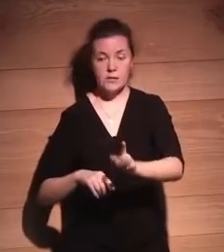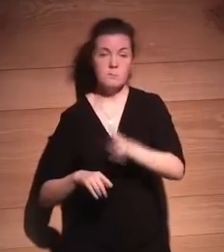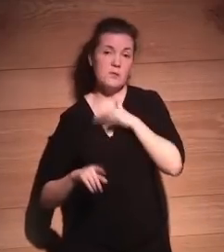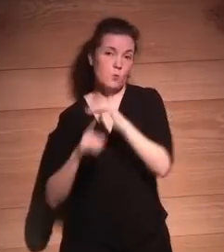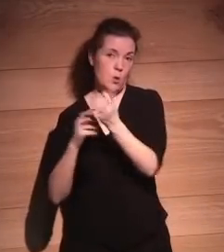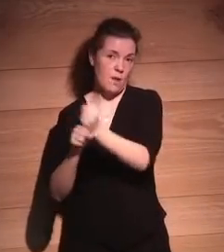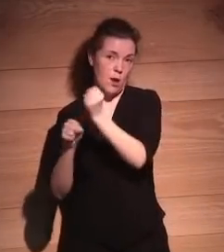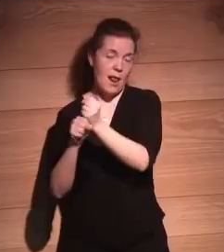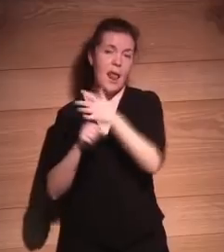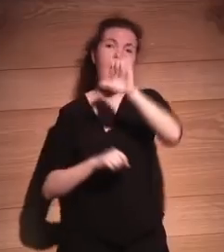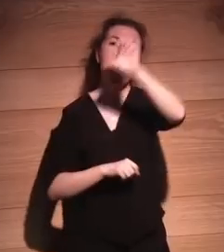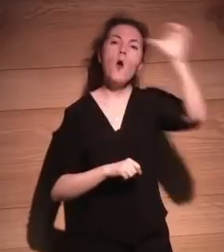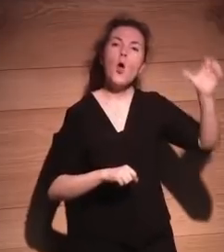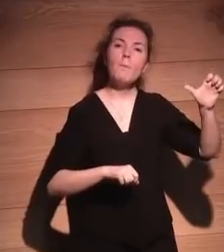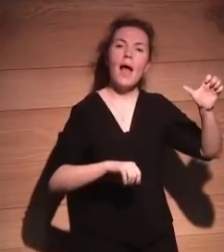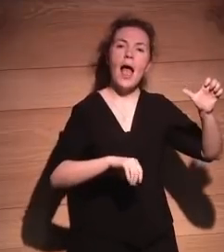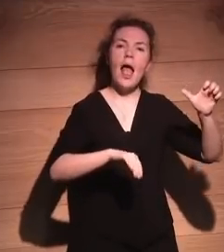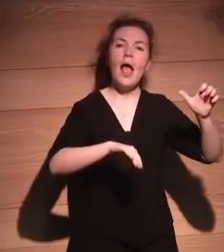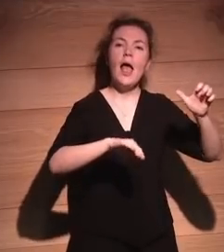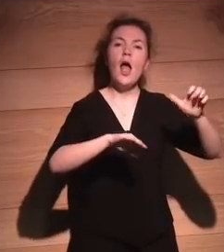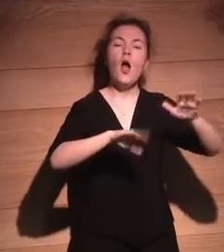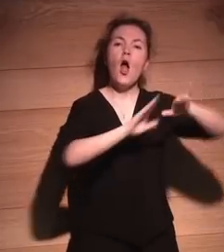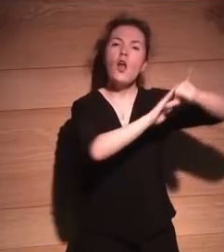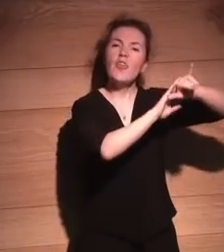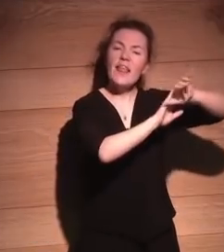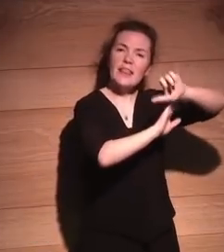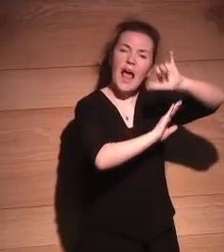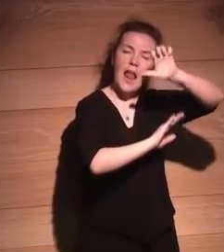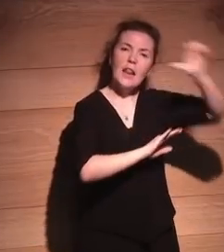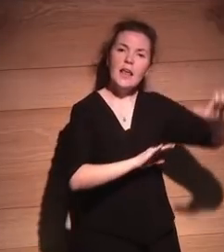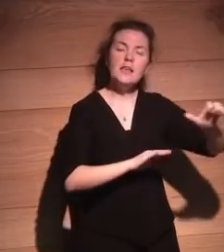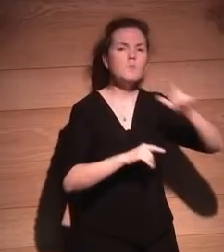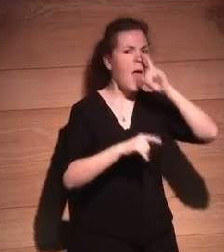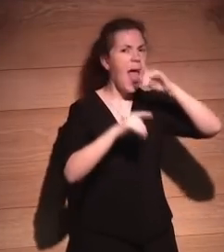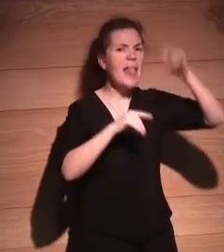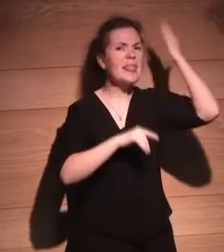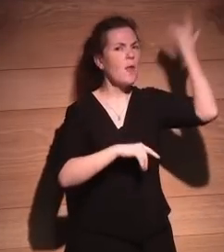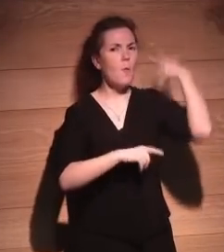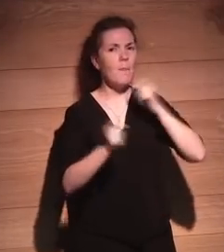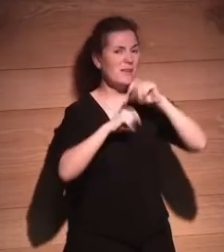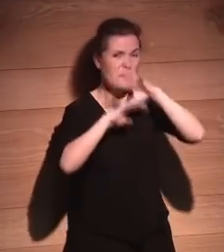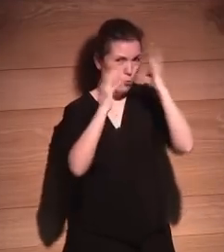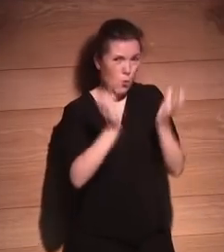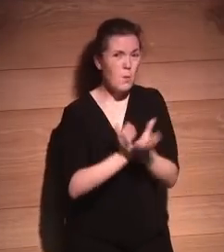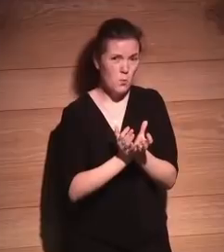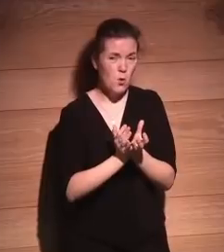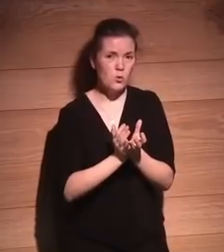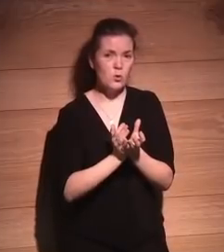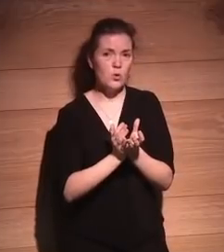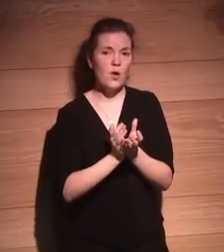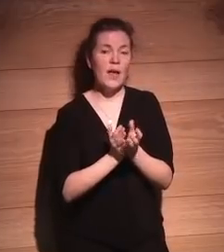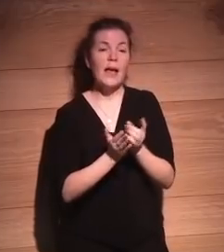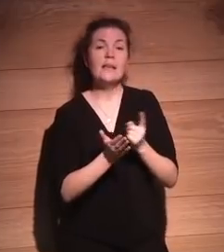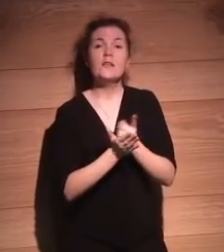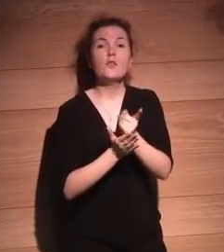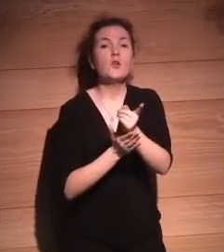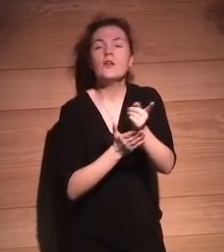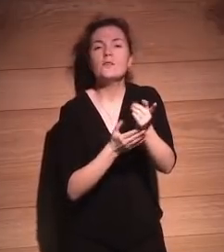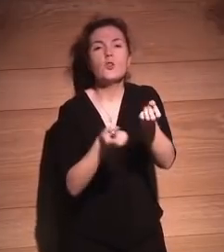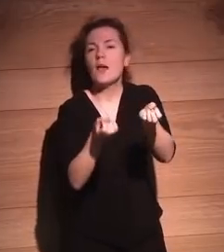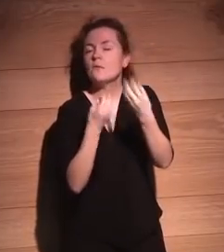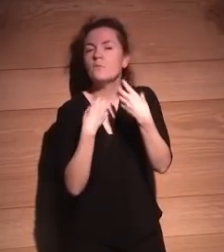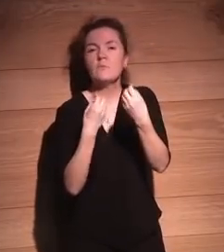mercado, Europa Occidental, es uno de los mercados, si no el más antiguo de prensa en todo el mundo, y las proyecciones realmente lo que te vienen a